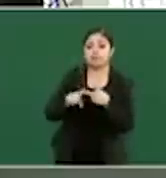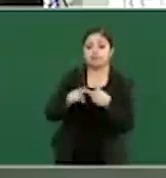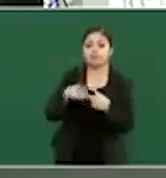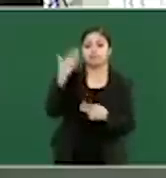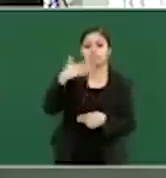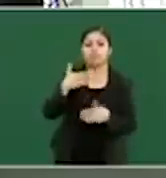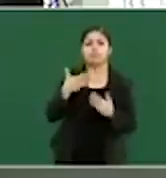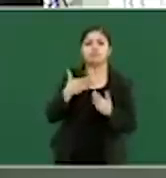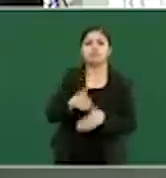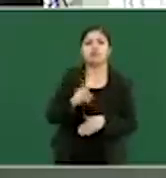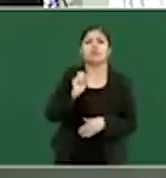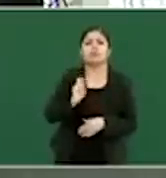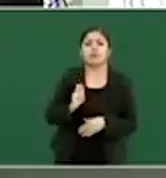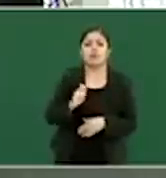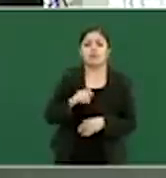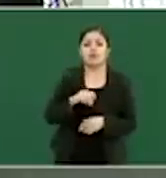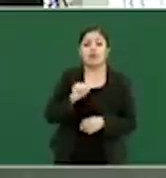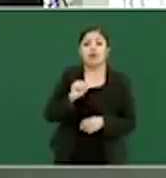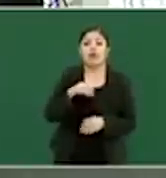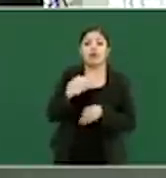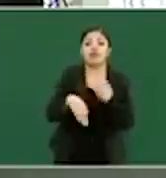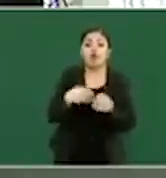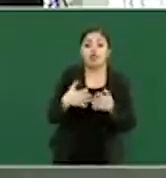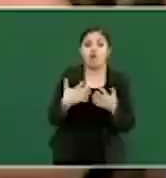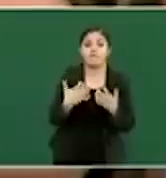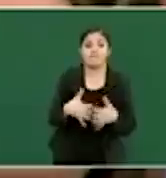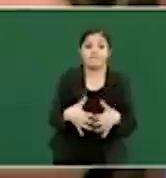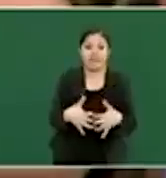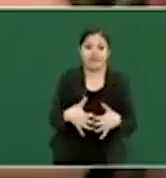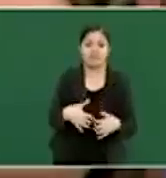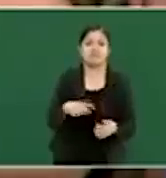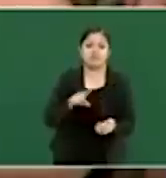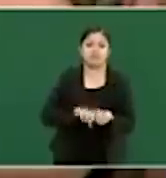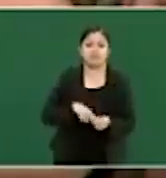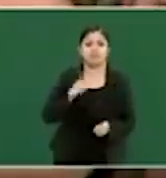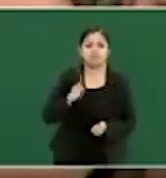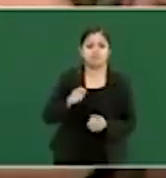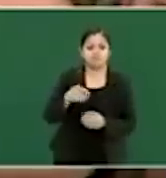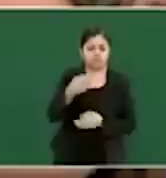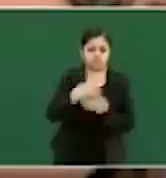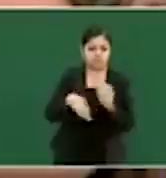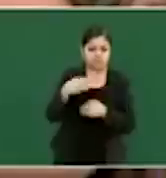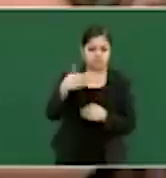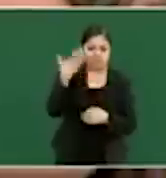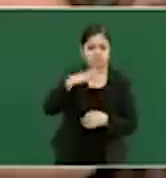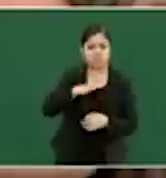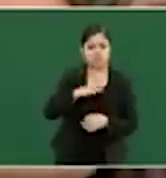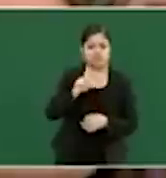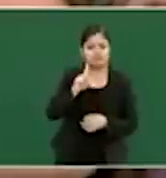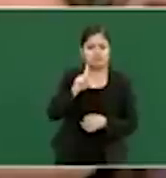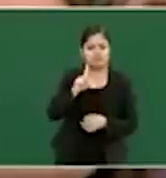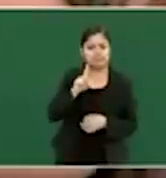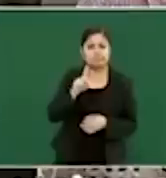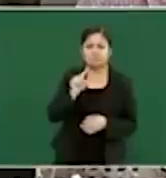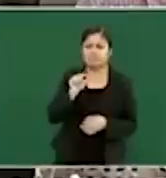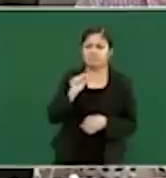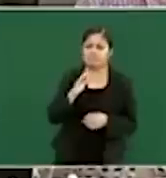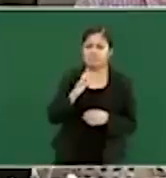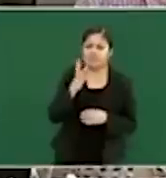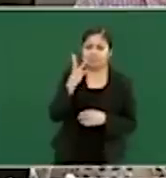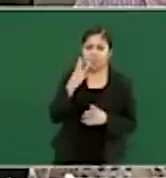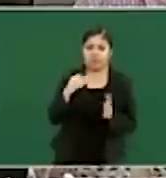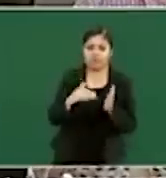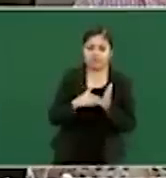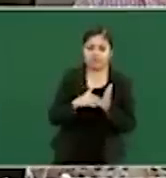Máquina, en Jalisco se han señalado presuntas irregularidades por coincidencias en una licitación de más de